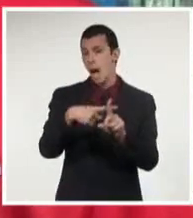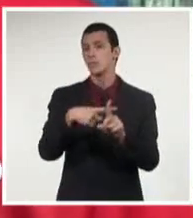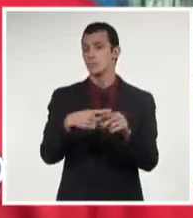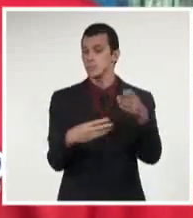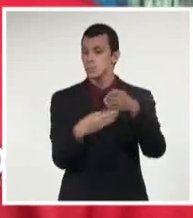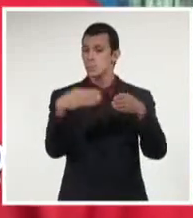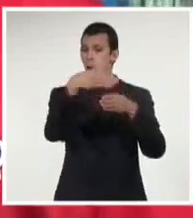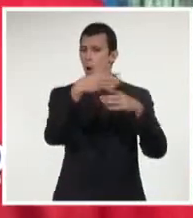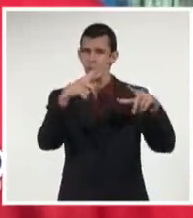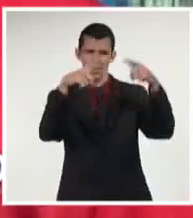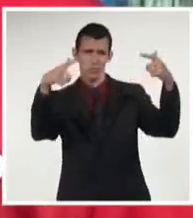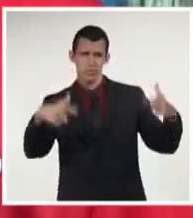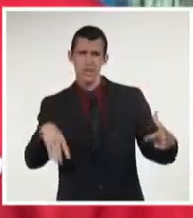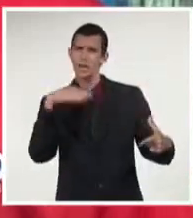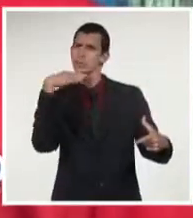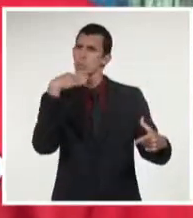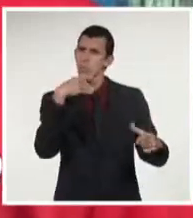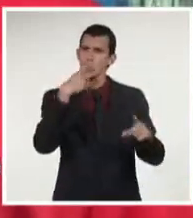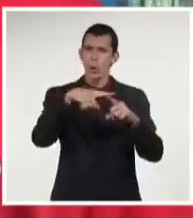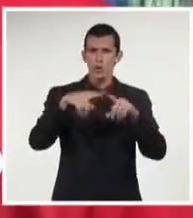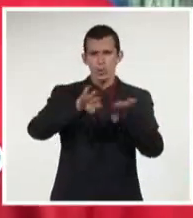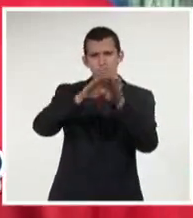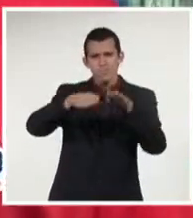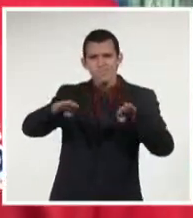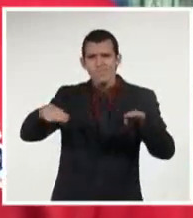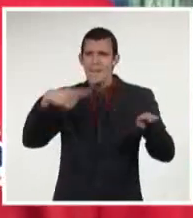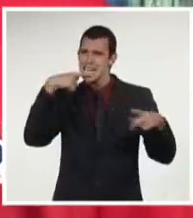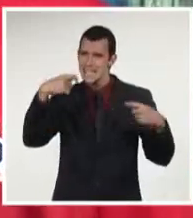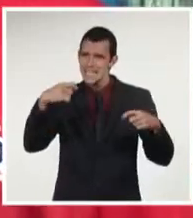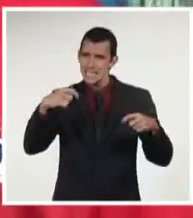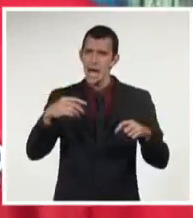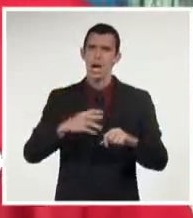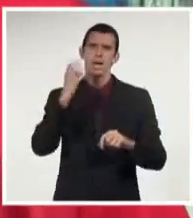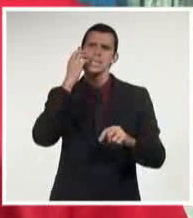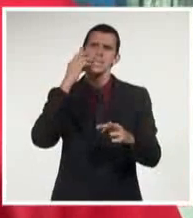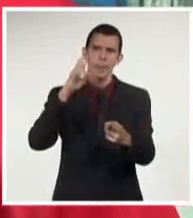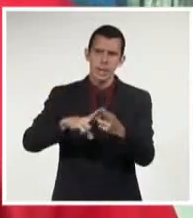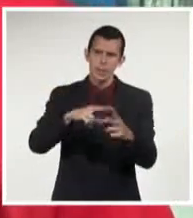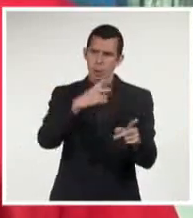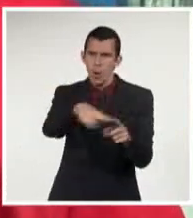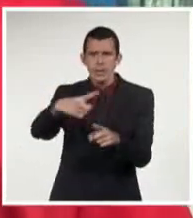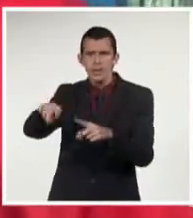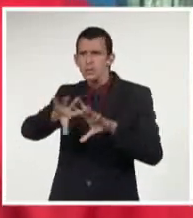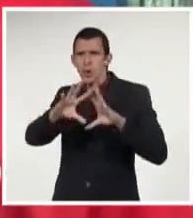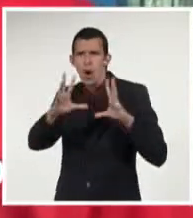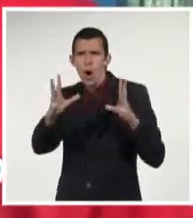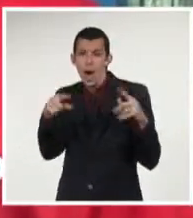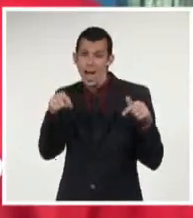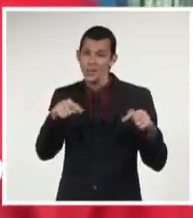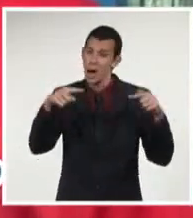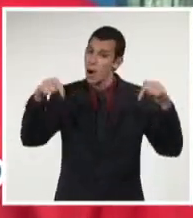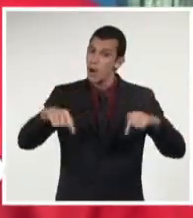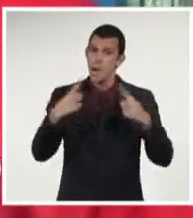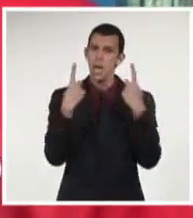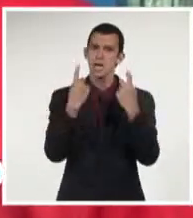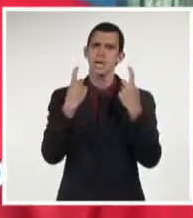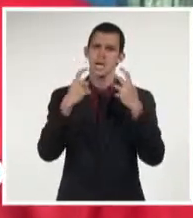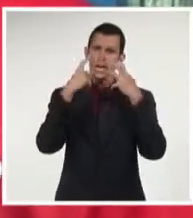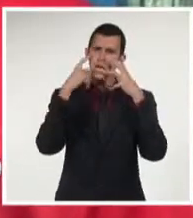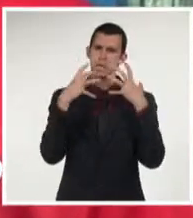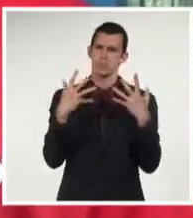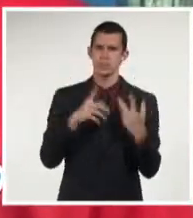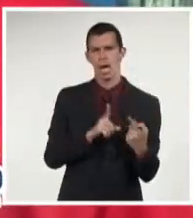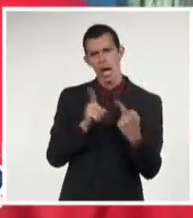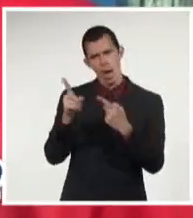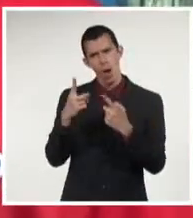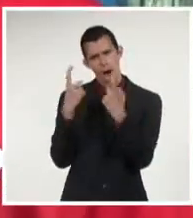construcción, tanques para agua, techo, cemento y otros productos que realmente constituyen una muestra de solidaridad, de